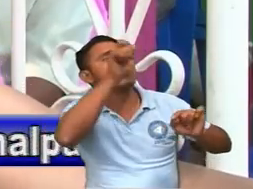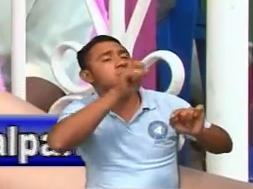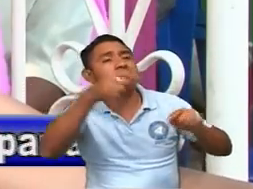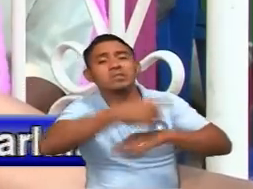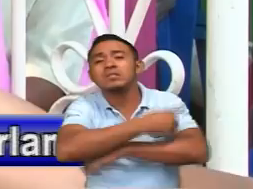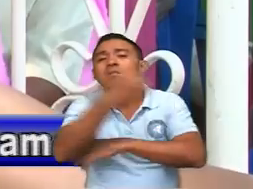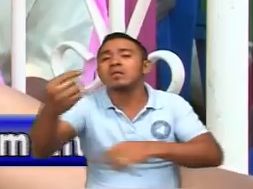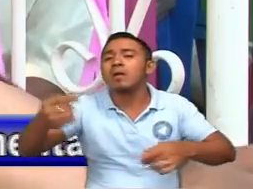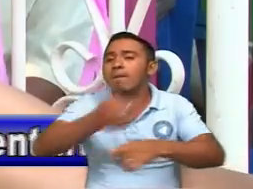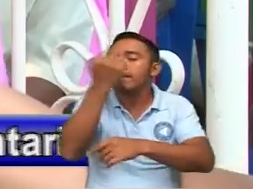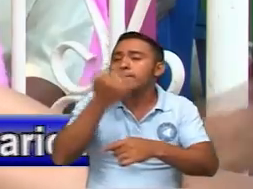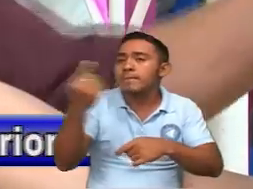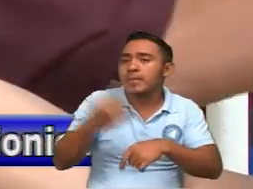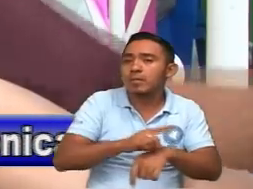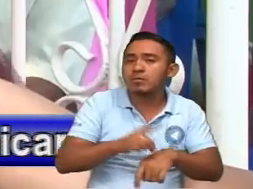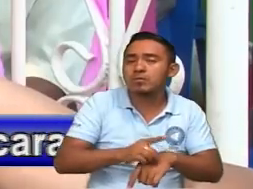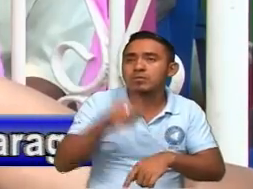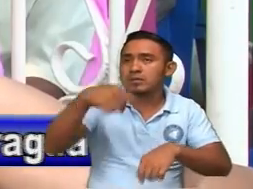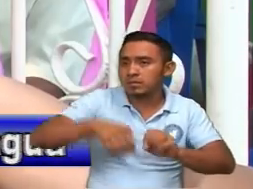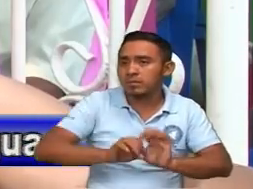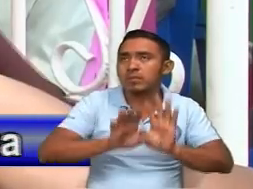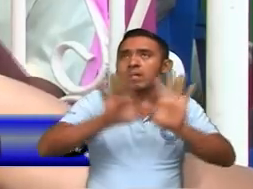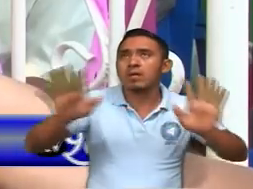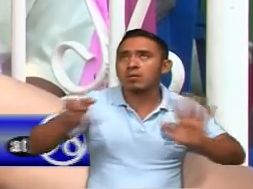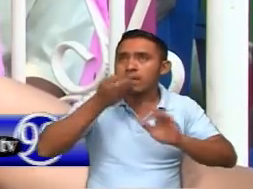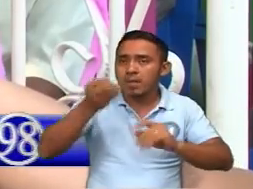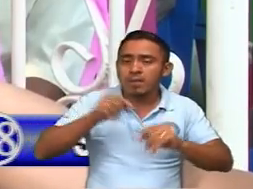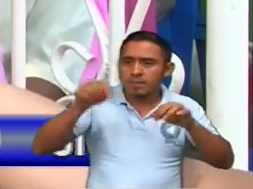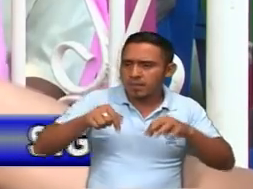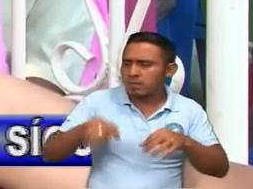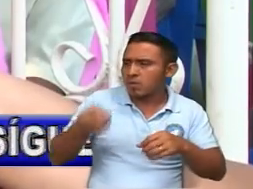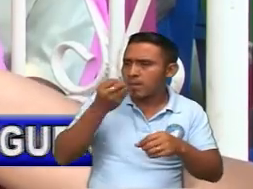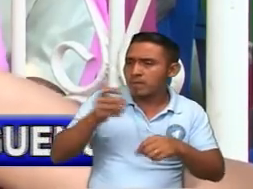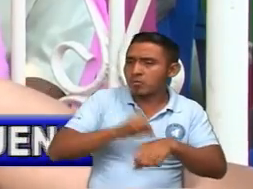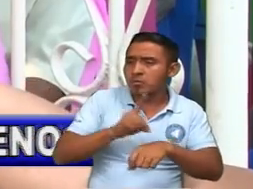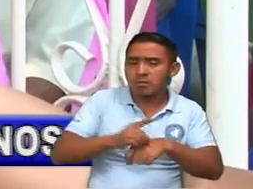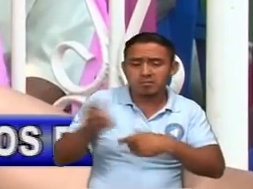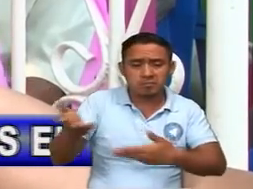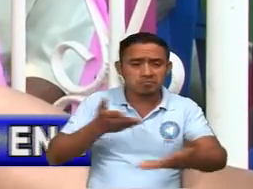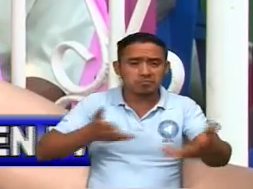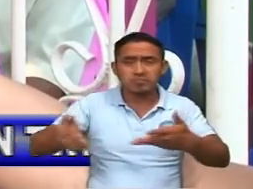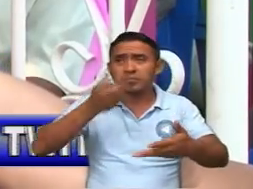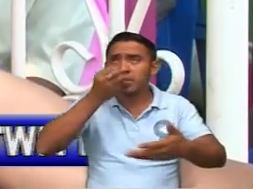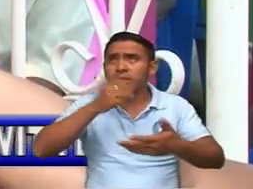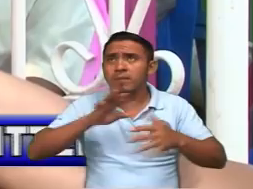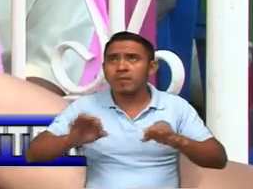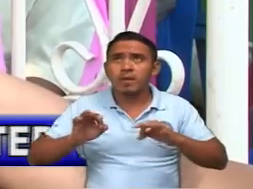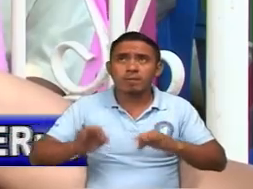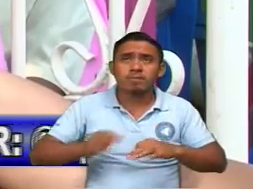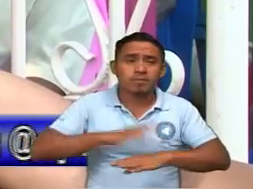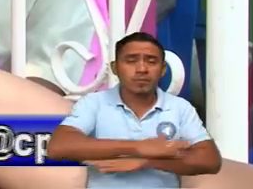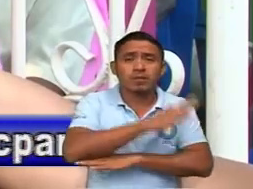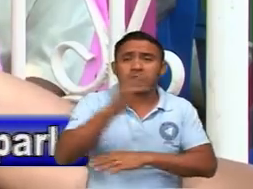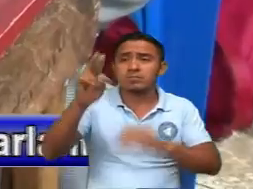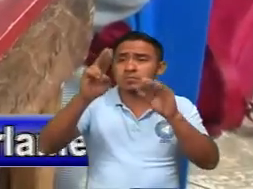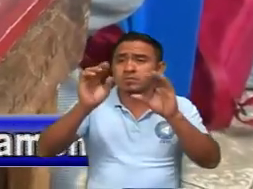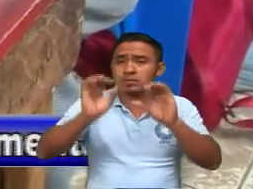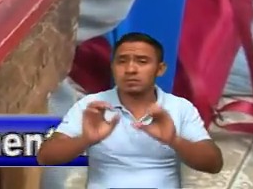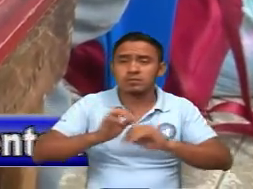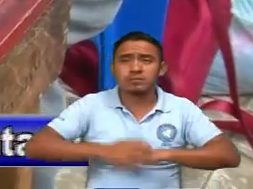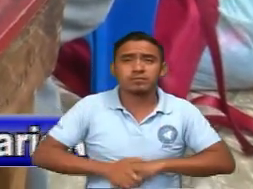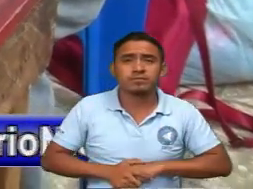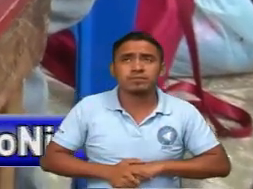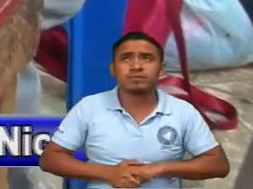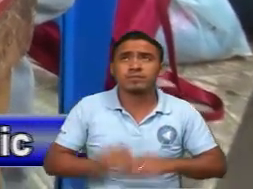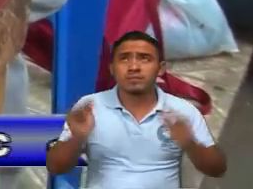consulta. Bueno, 10 de la mañana, aquí estamos, aquí almuerzan, hasta los médicos aquí almuerzan, bueno, porque el servicio es hasta las 2 de la tarde.